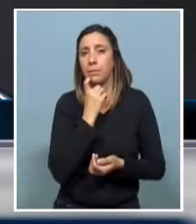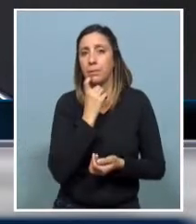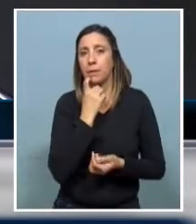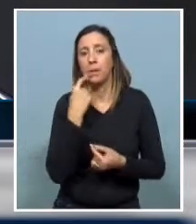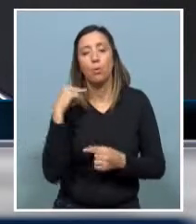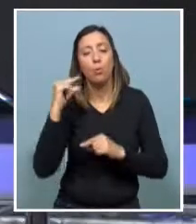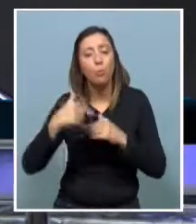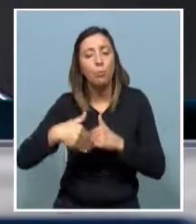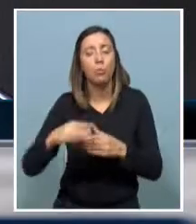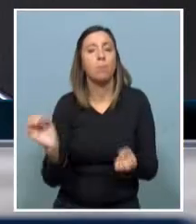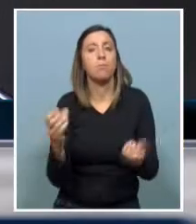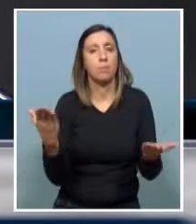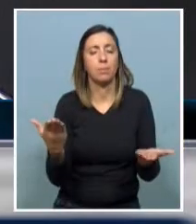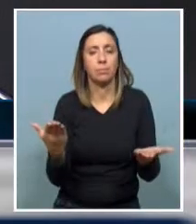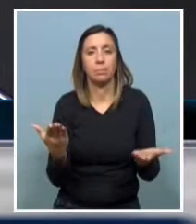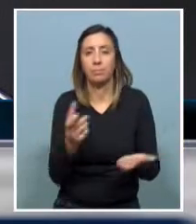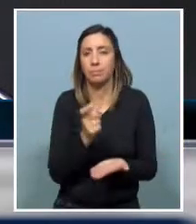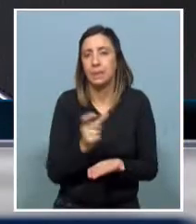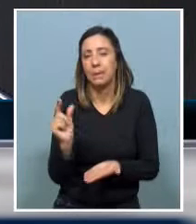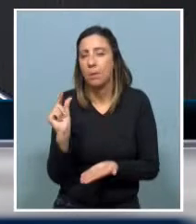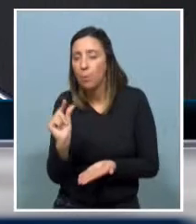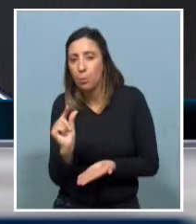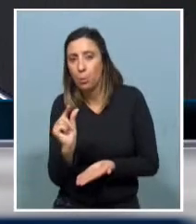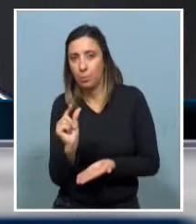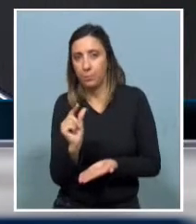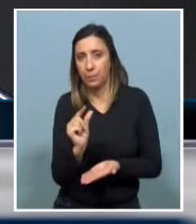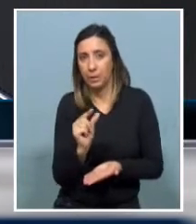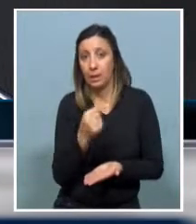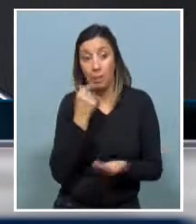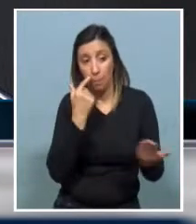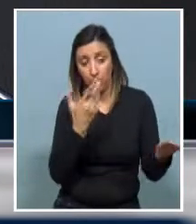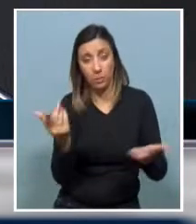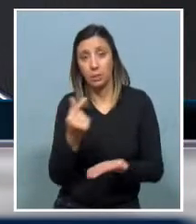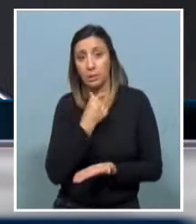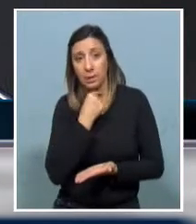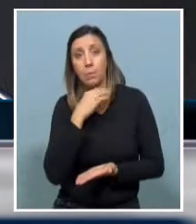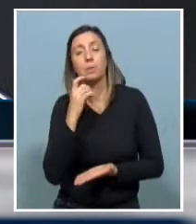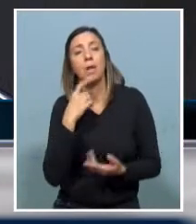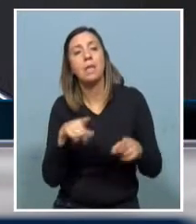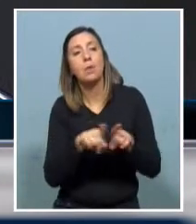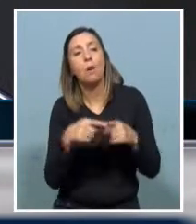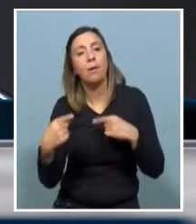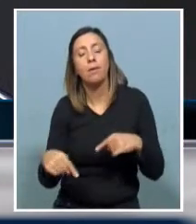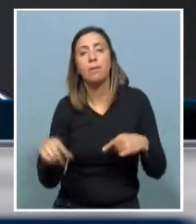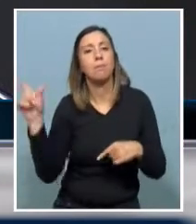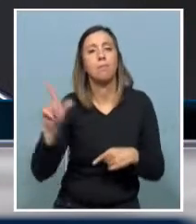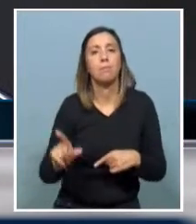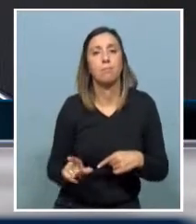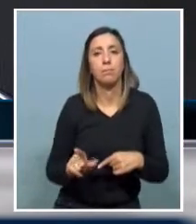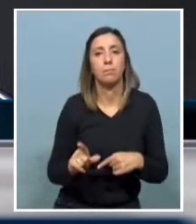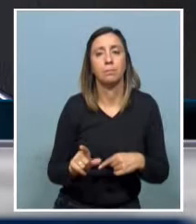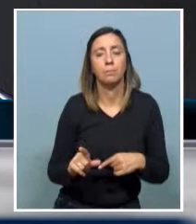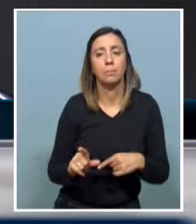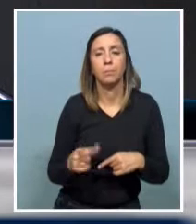a ser mejor. Para los muy poquitos personas que tratan de mostrar que San Luis está igual que el resto del país, lamentablemente